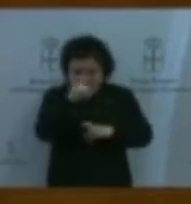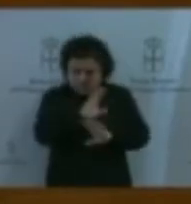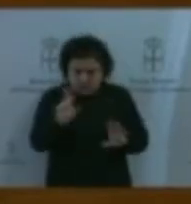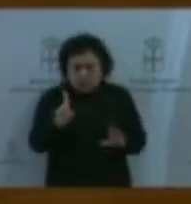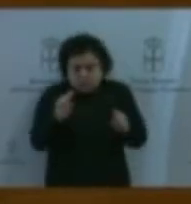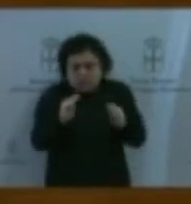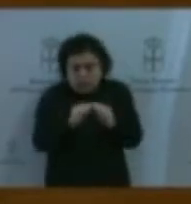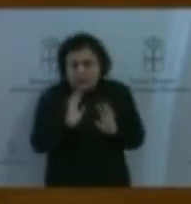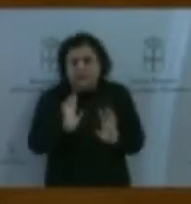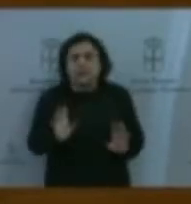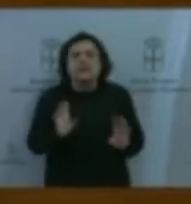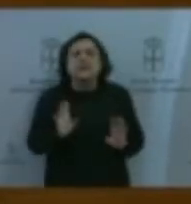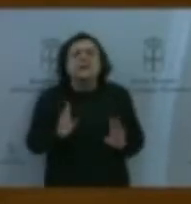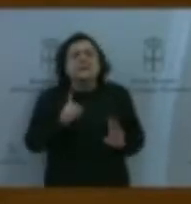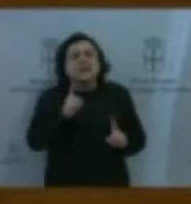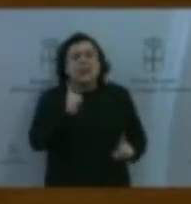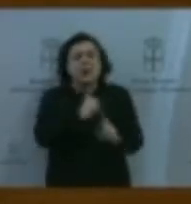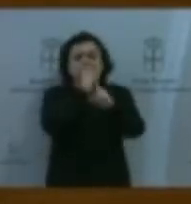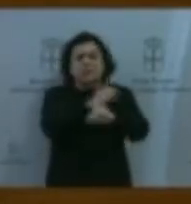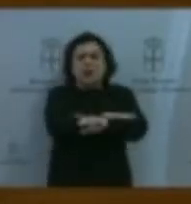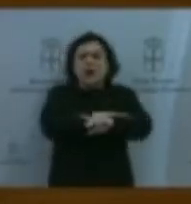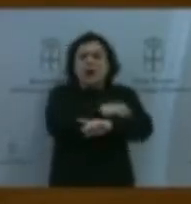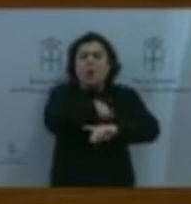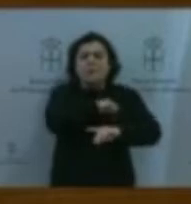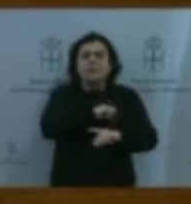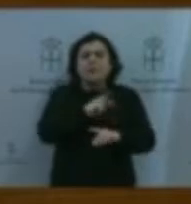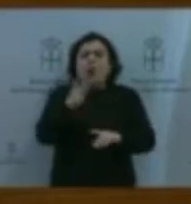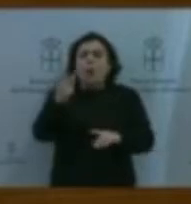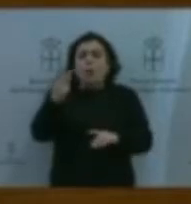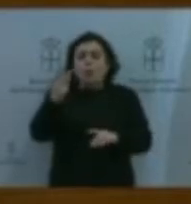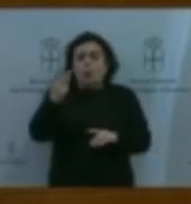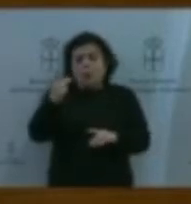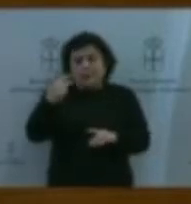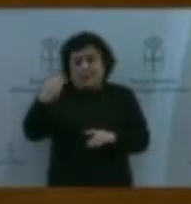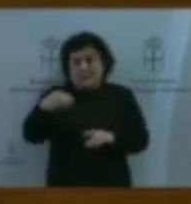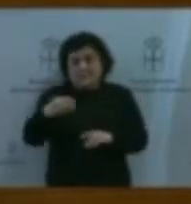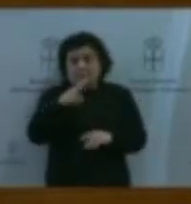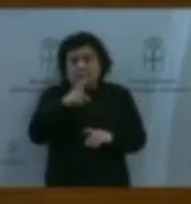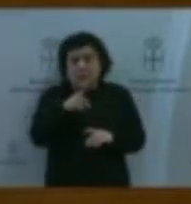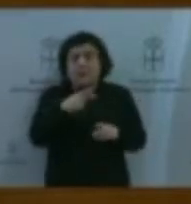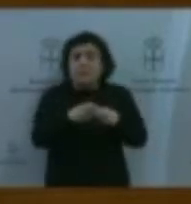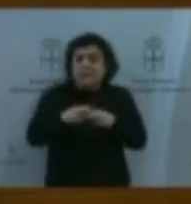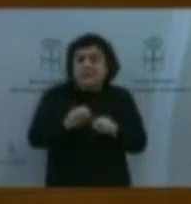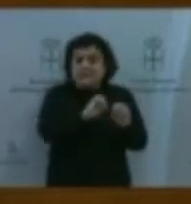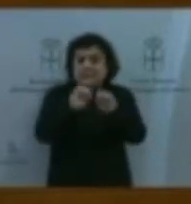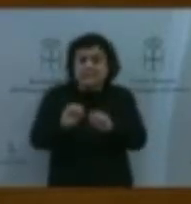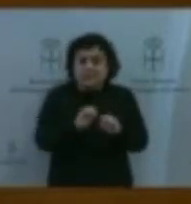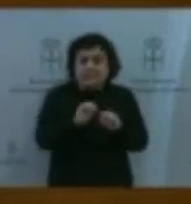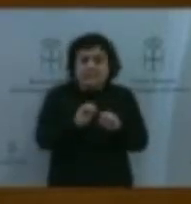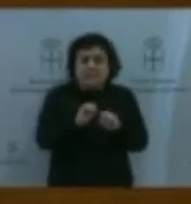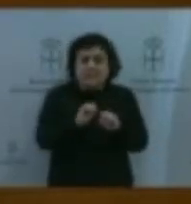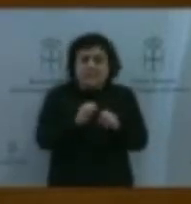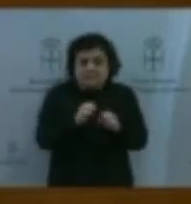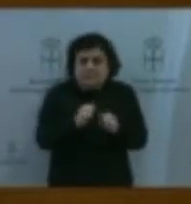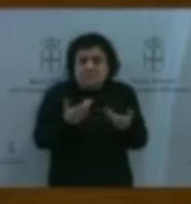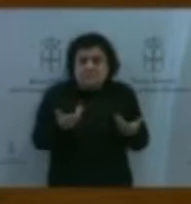nuestro vicepresidente, por las políticas que está defendiendo este gobierno? ¿Alguien duda que si estuviese haciendo otro tipo de